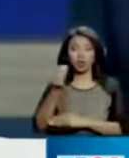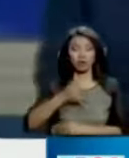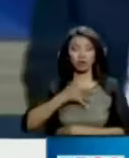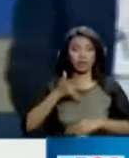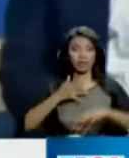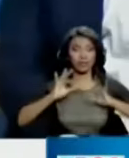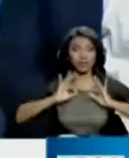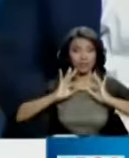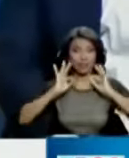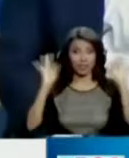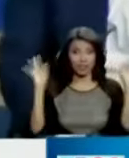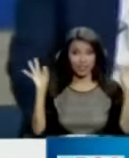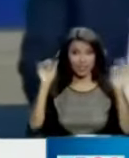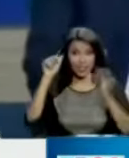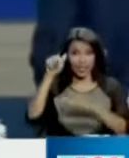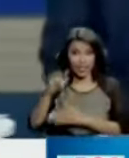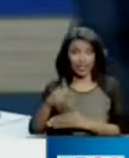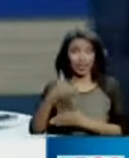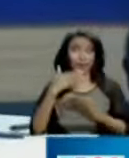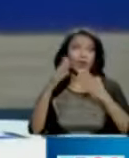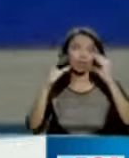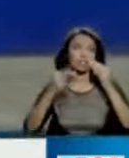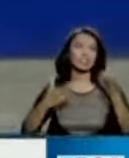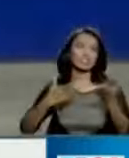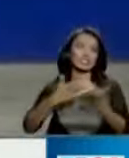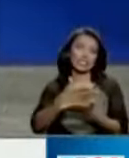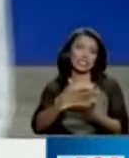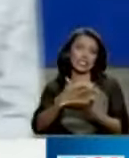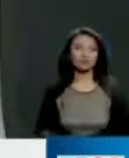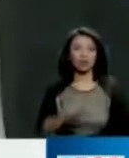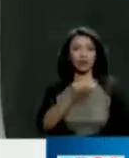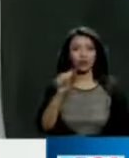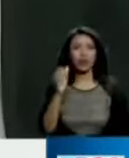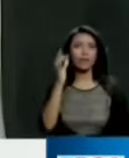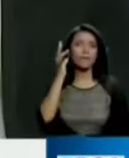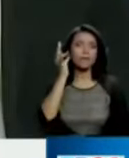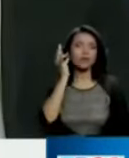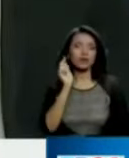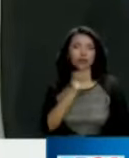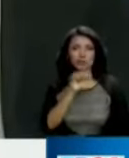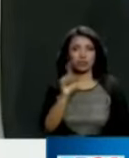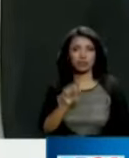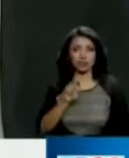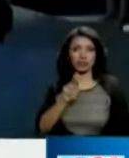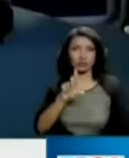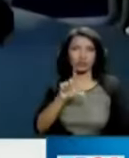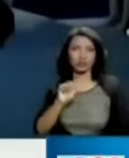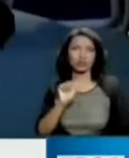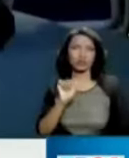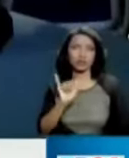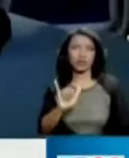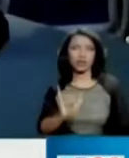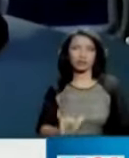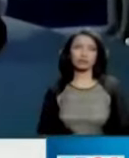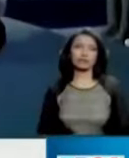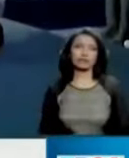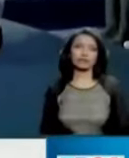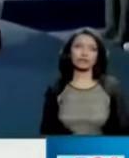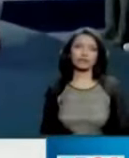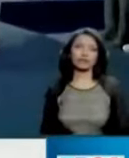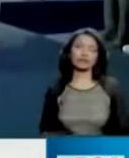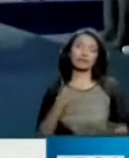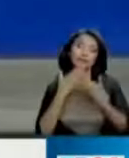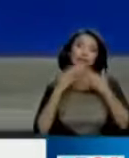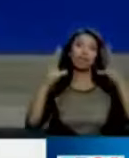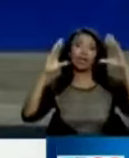las elecciones. Debo decir, de igual forma, para guardar la objetividad y atender a la realidad, que los procesos que Martinelli